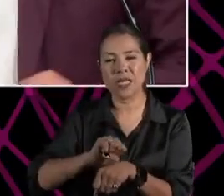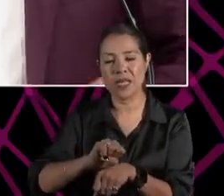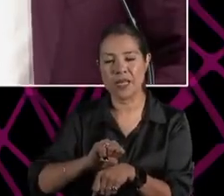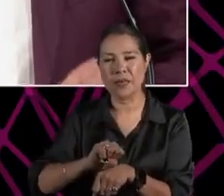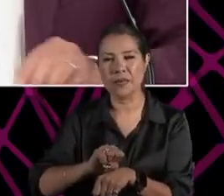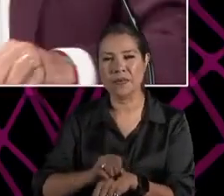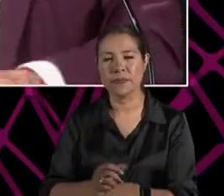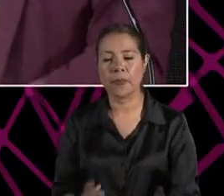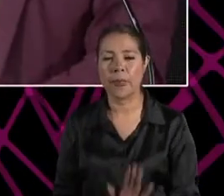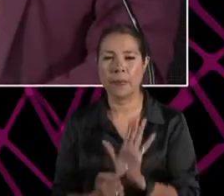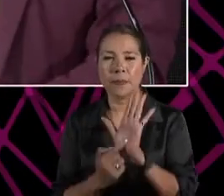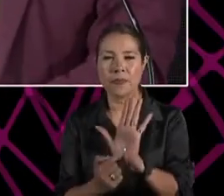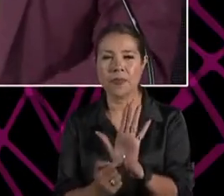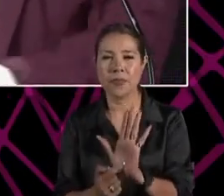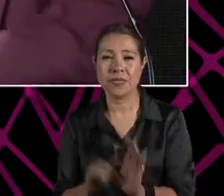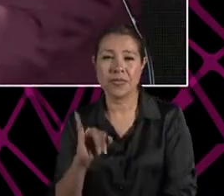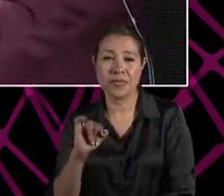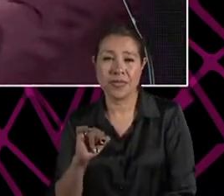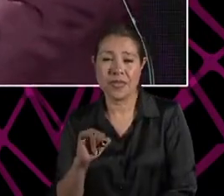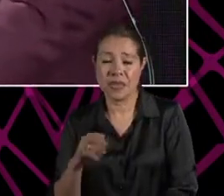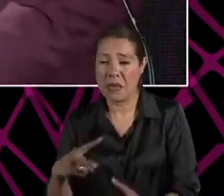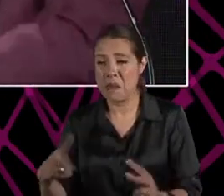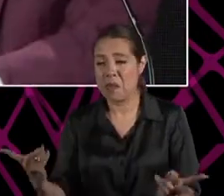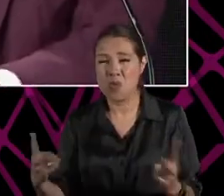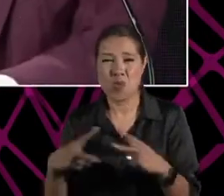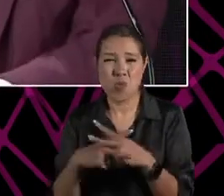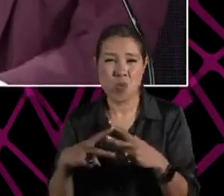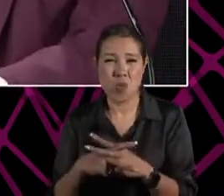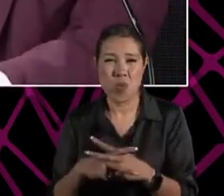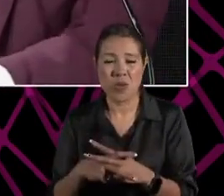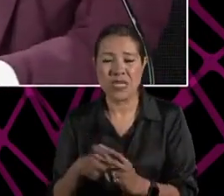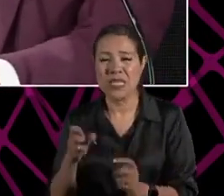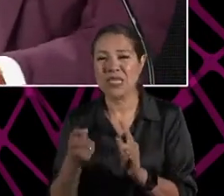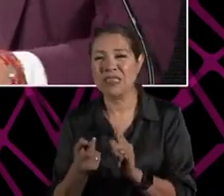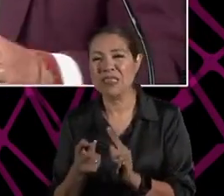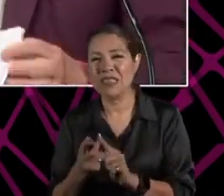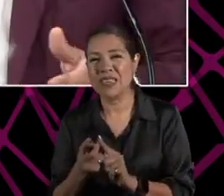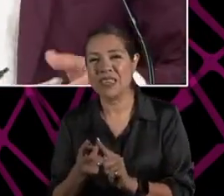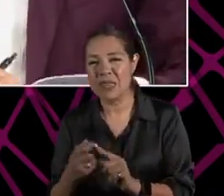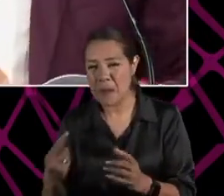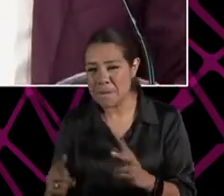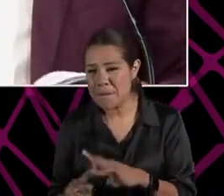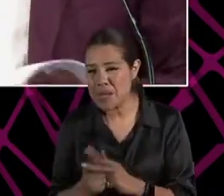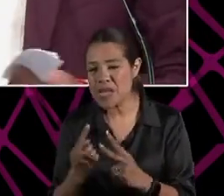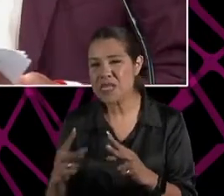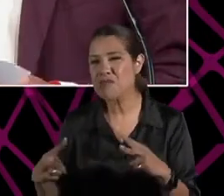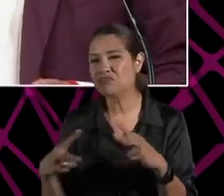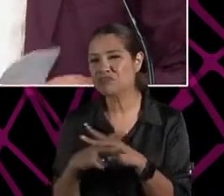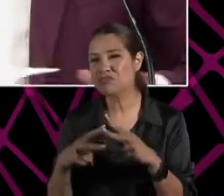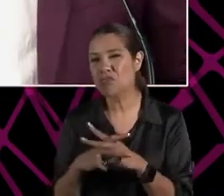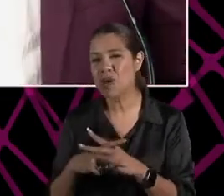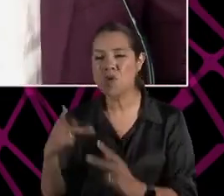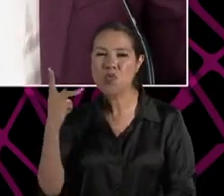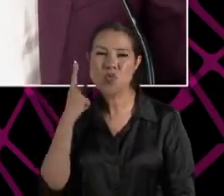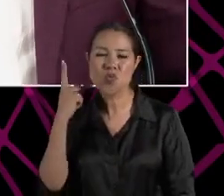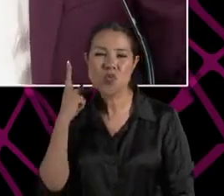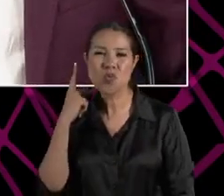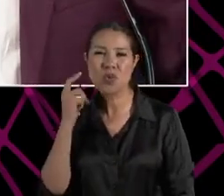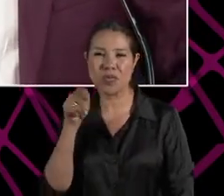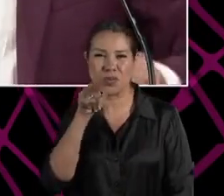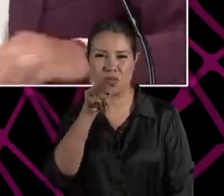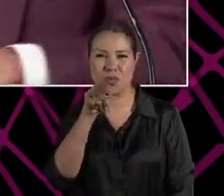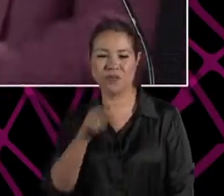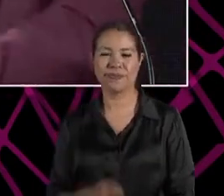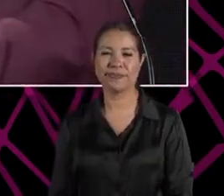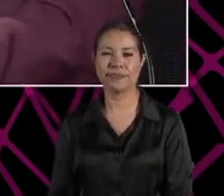Ejecutivo Nacional. Pero si hablamos de violencia, Ricardo, alguien encarna la violencia, sobre todo la violencia política, eres